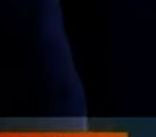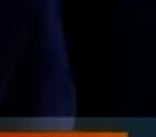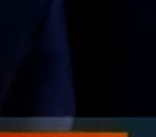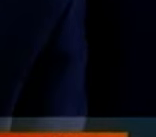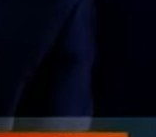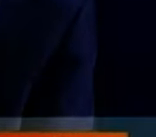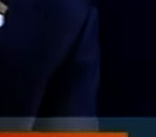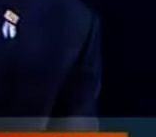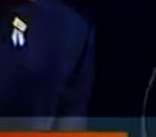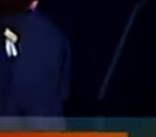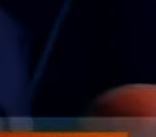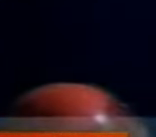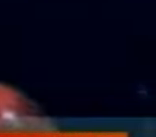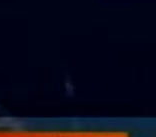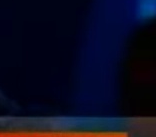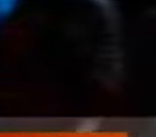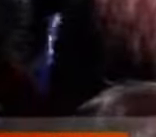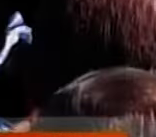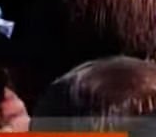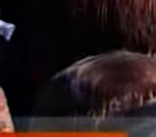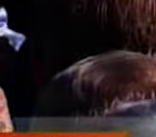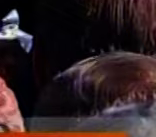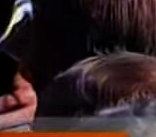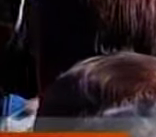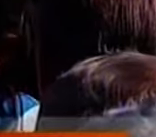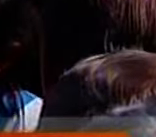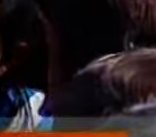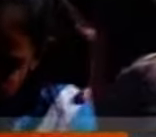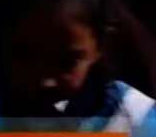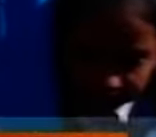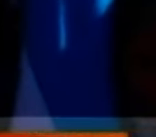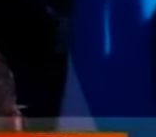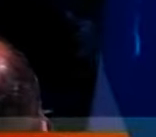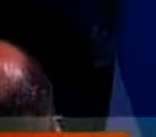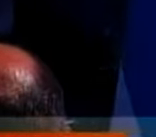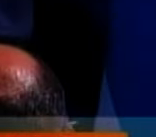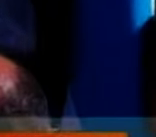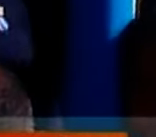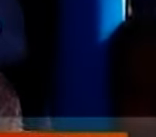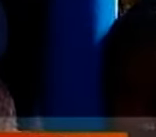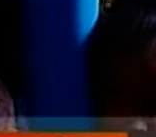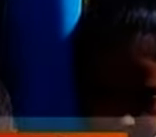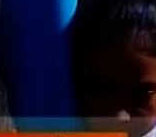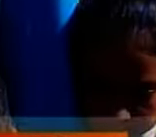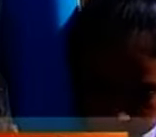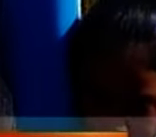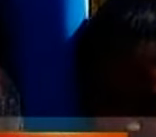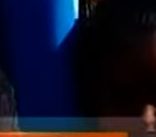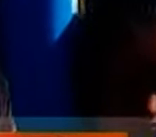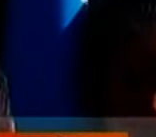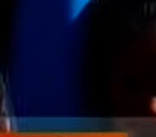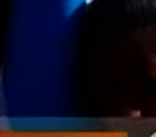nunca, juntos, millones de argentinos y un único sentimiento. Todos